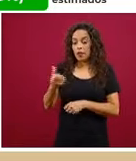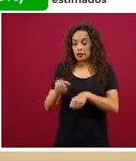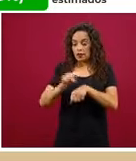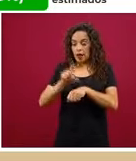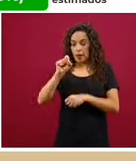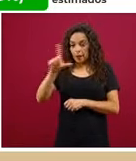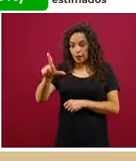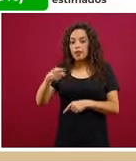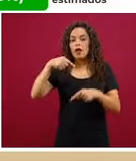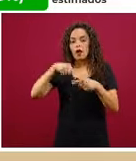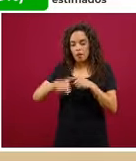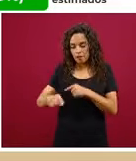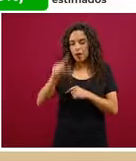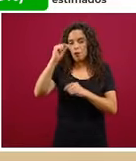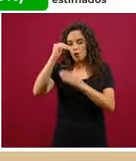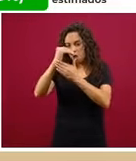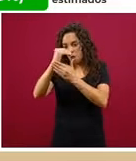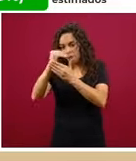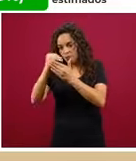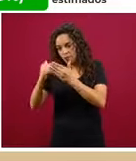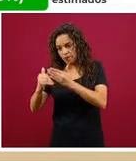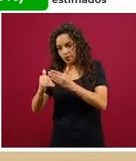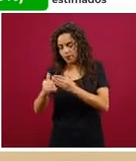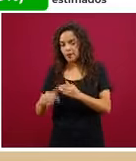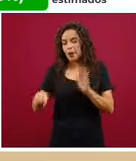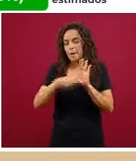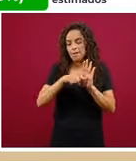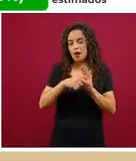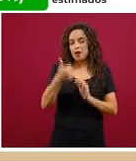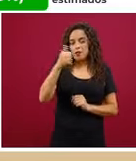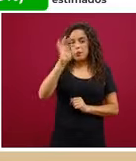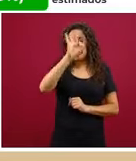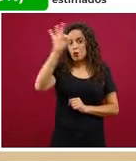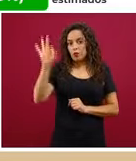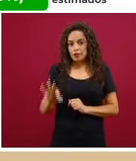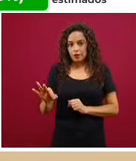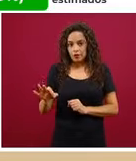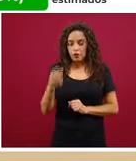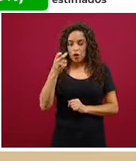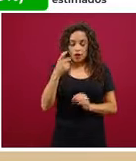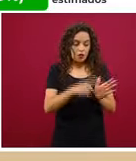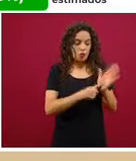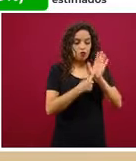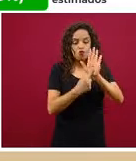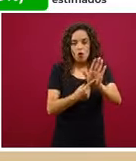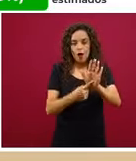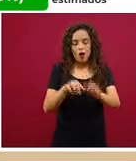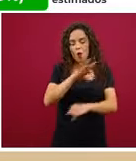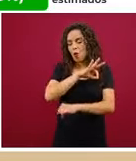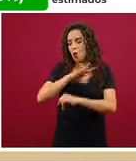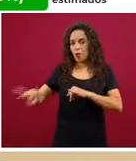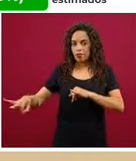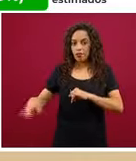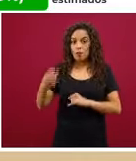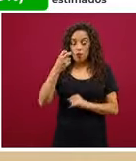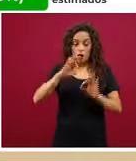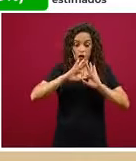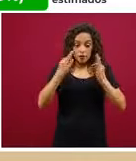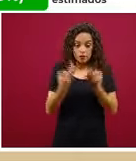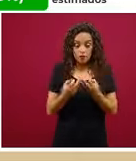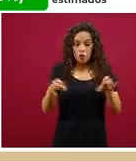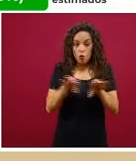en el estado, siendo de menos 6% lo último que se ha evidenciado. Vean que la manera como se han